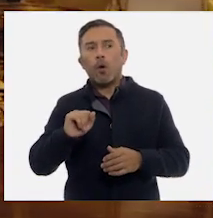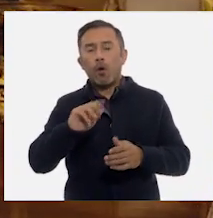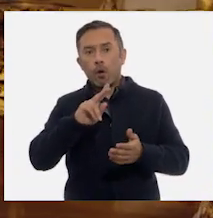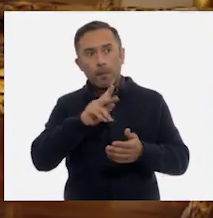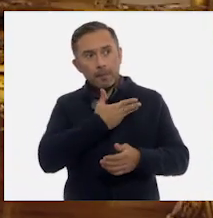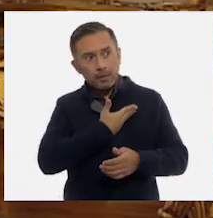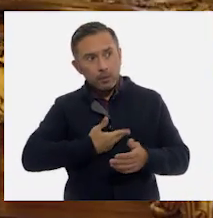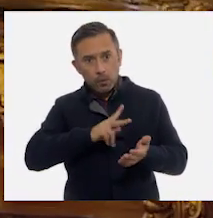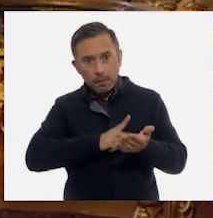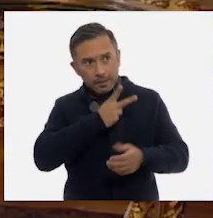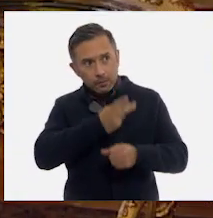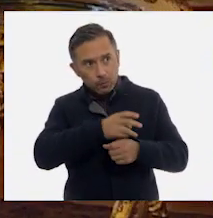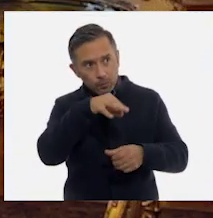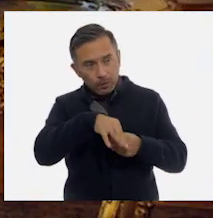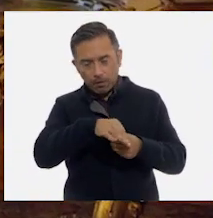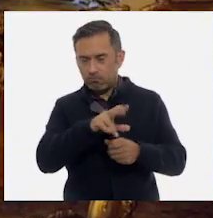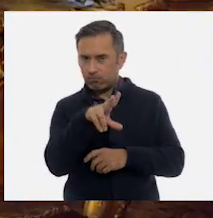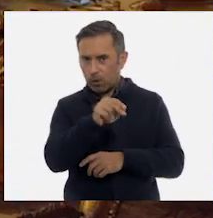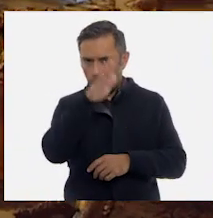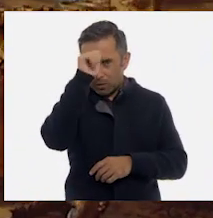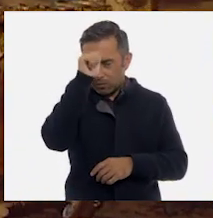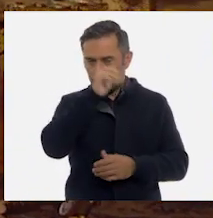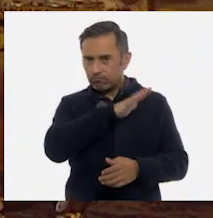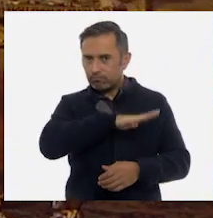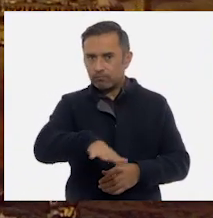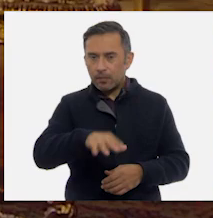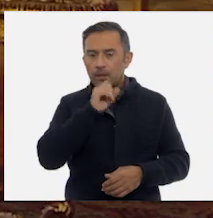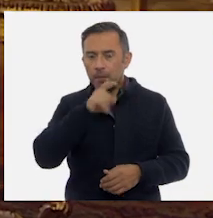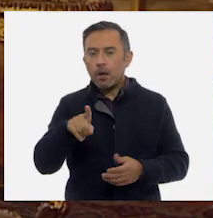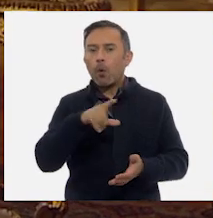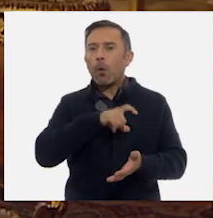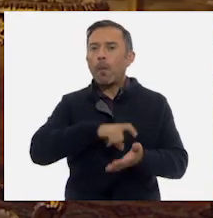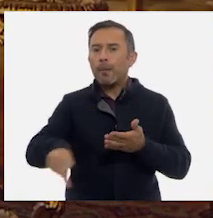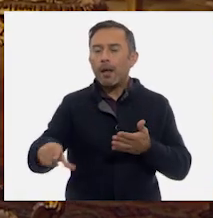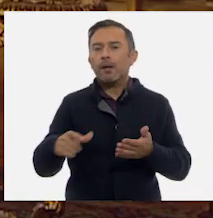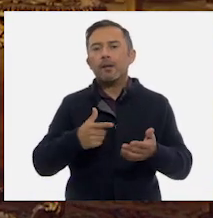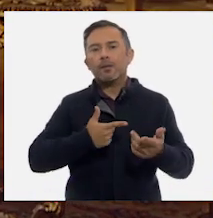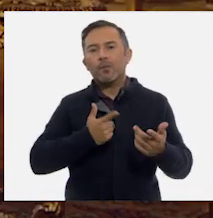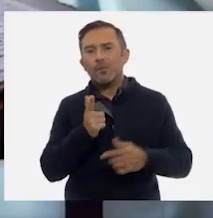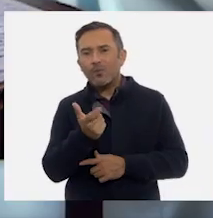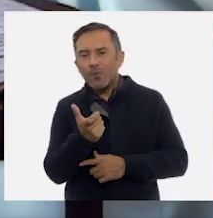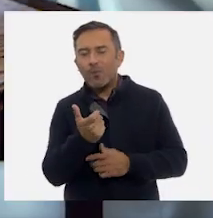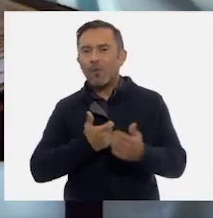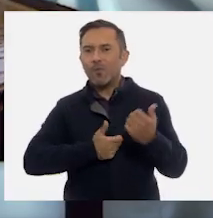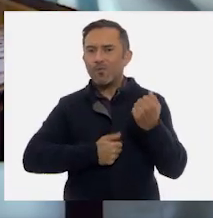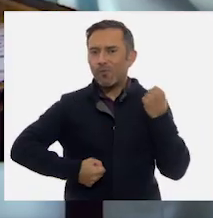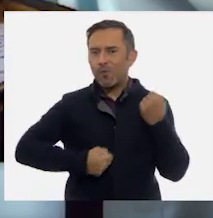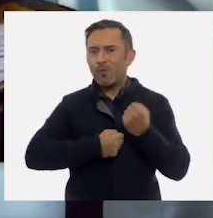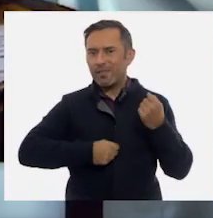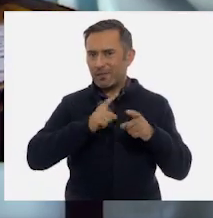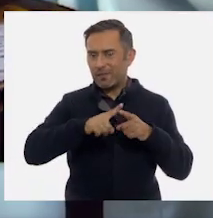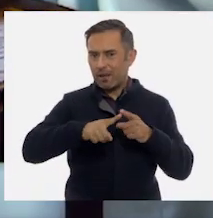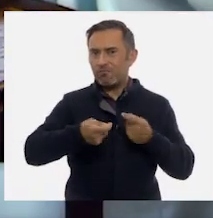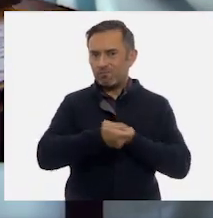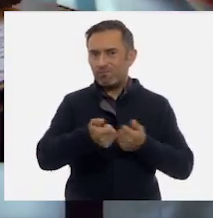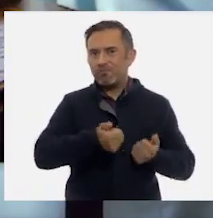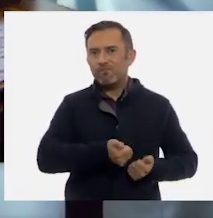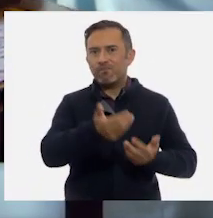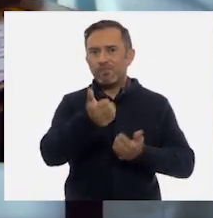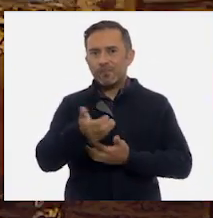compraron, almacenaron y distribuyeron armas. En Puebla, Carmen y Aquiles Cerdán encabezaron uno de los grupos más